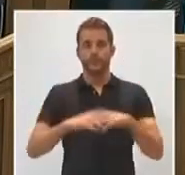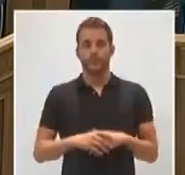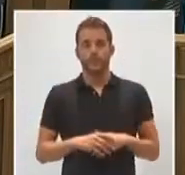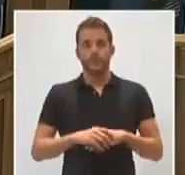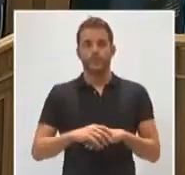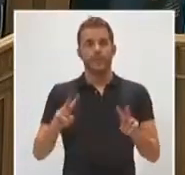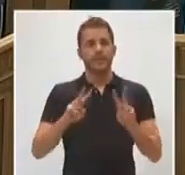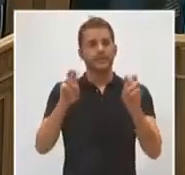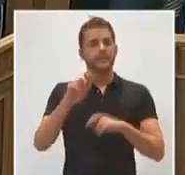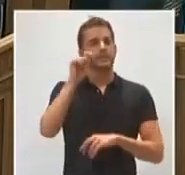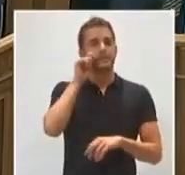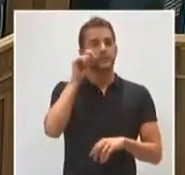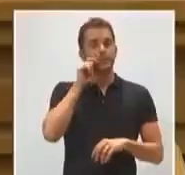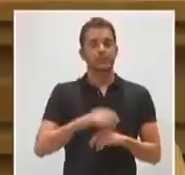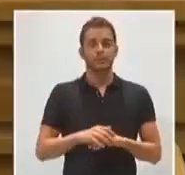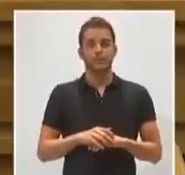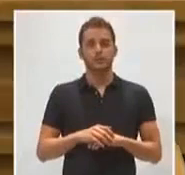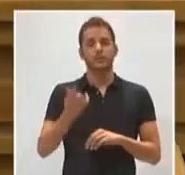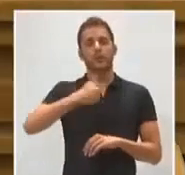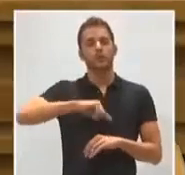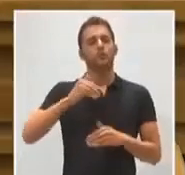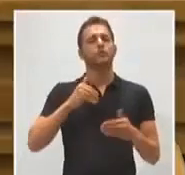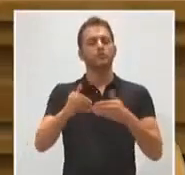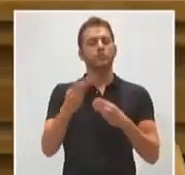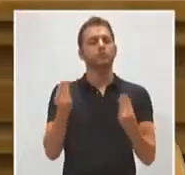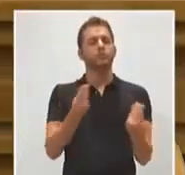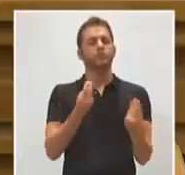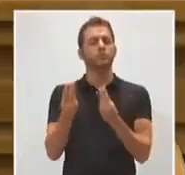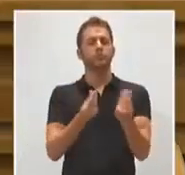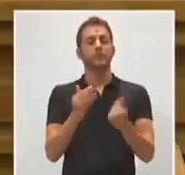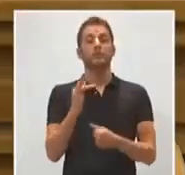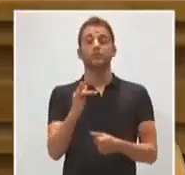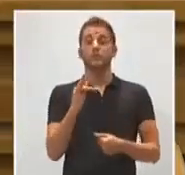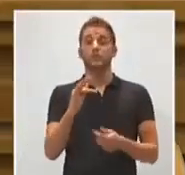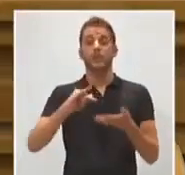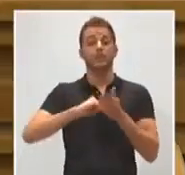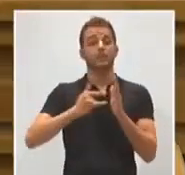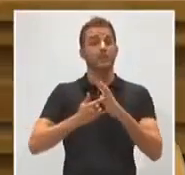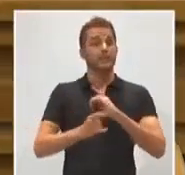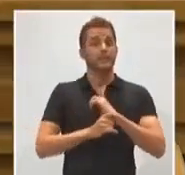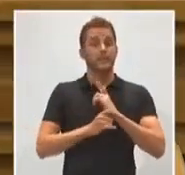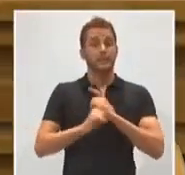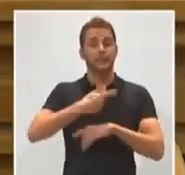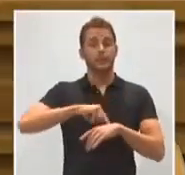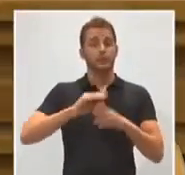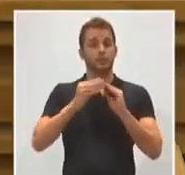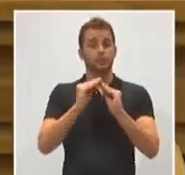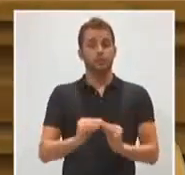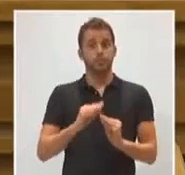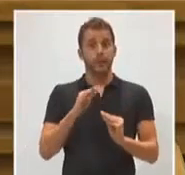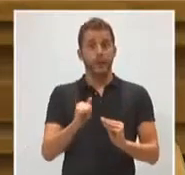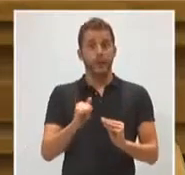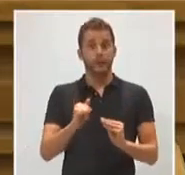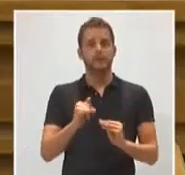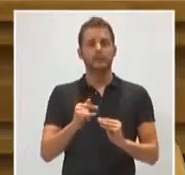en turismo el turismo tenemos previsiones muy esperanzadoras sobre la base de los distintos planes estratégicos que hemos tenido pero